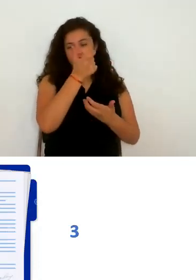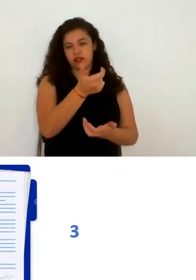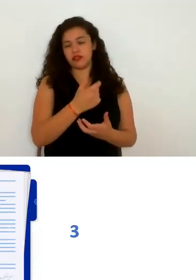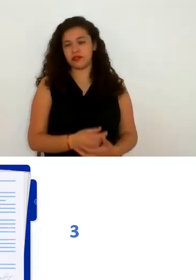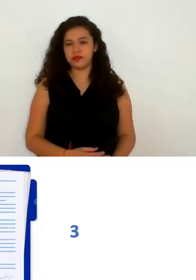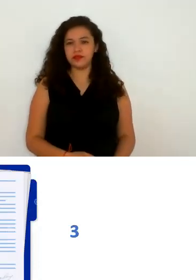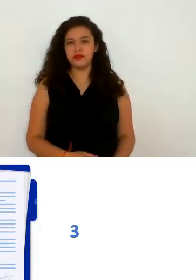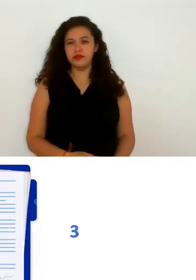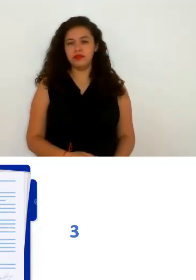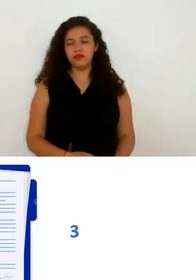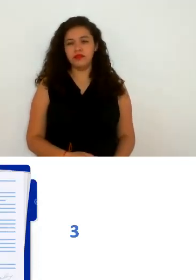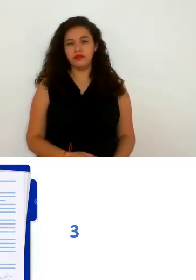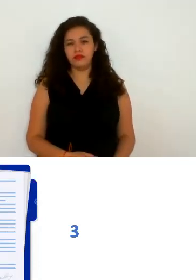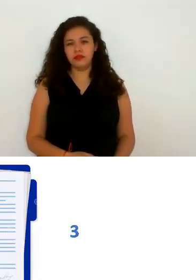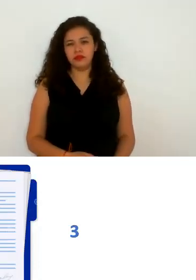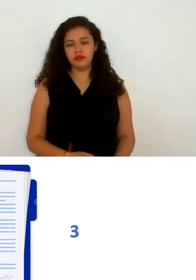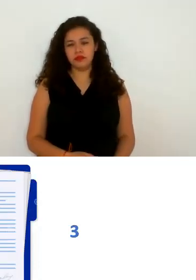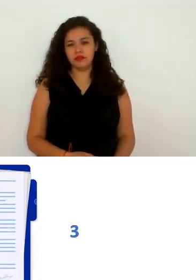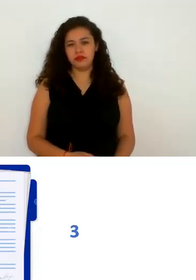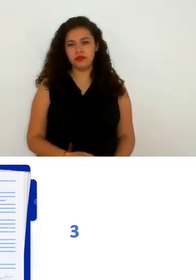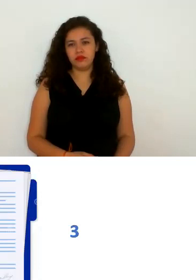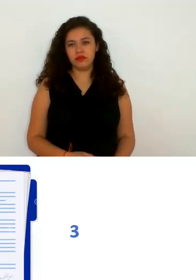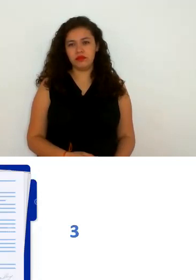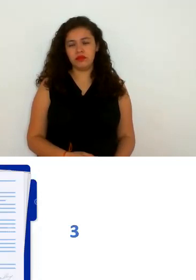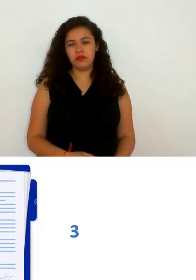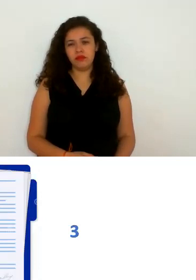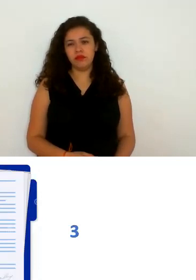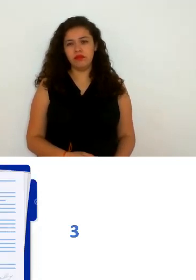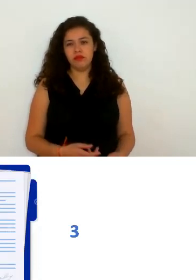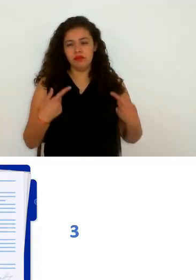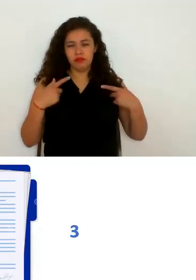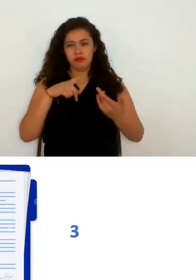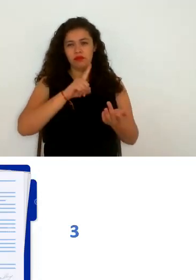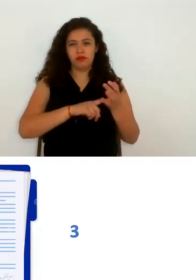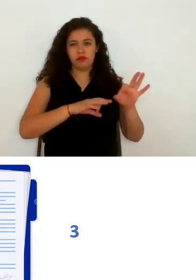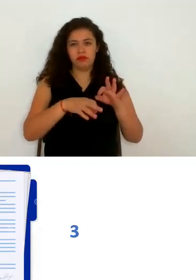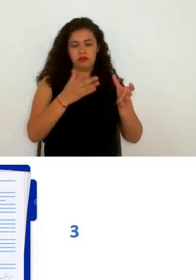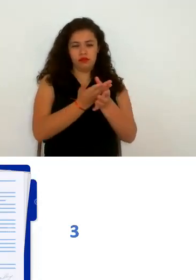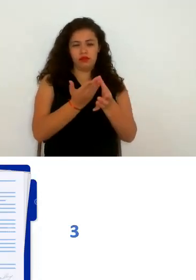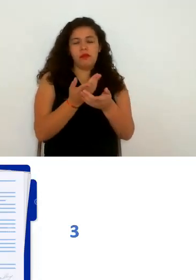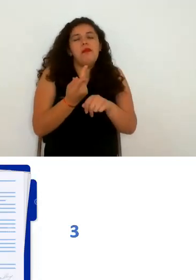¿Qué pasa ya en la parte de los expedientes de trabajadores?